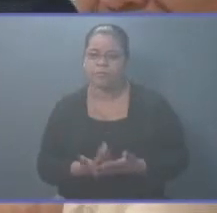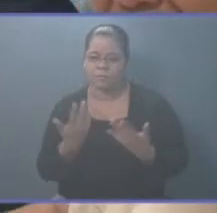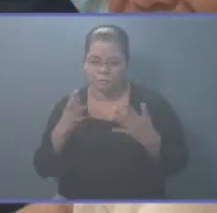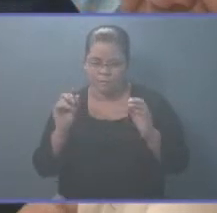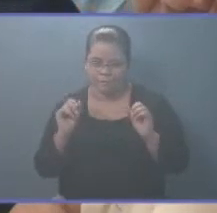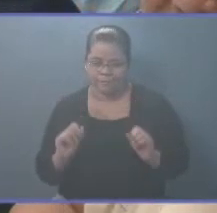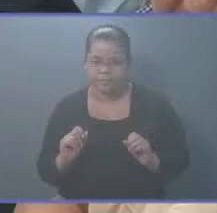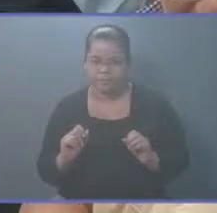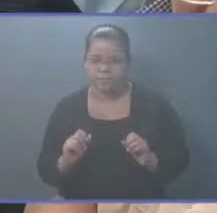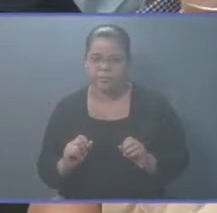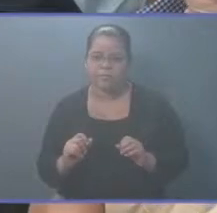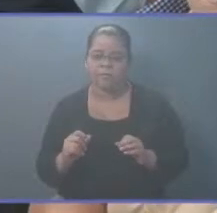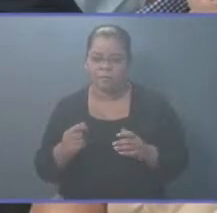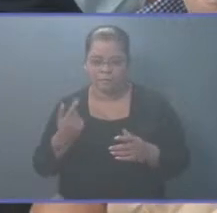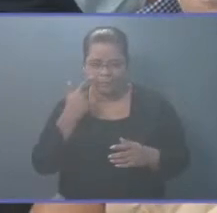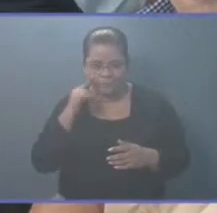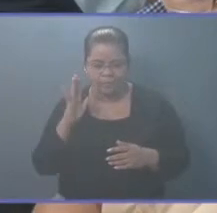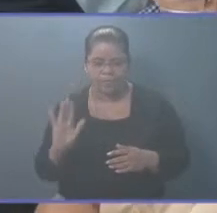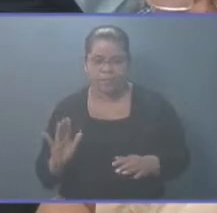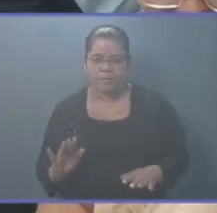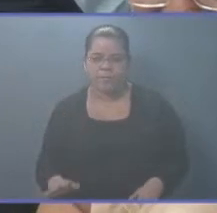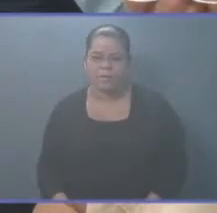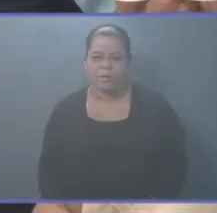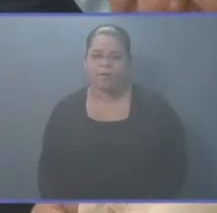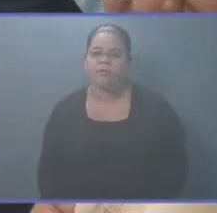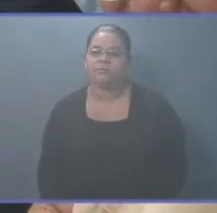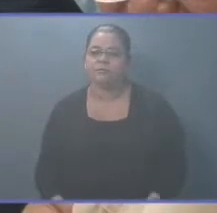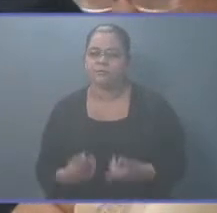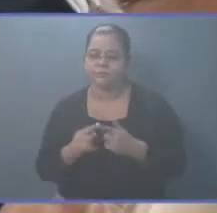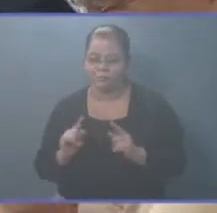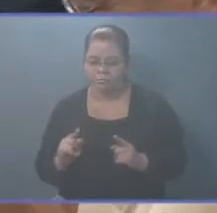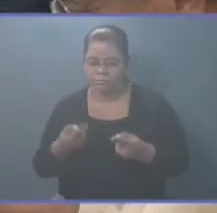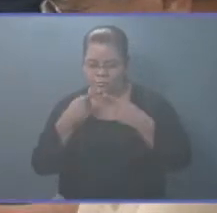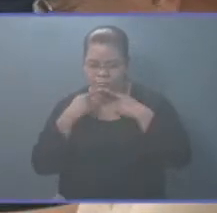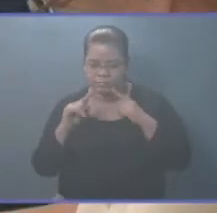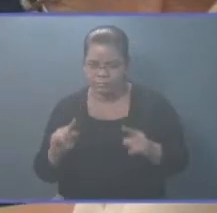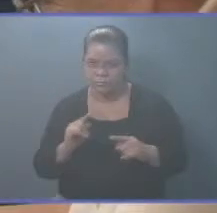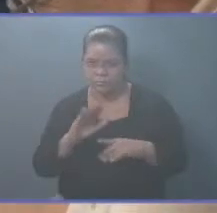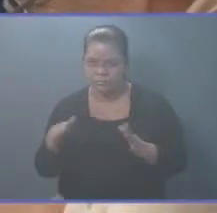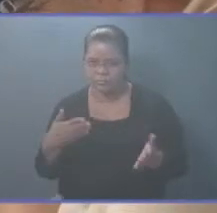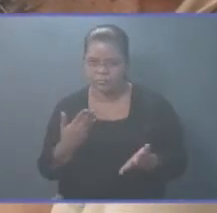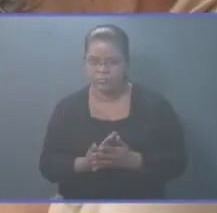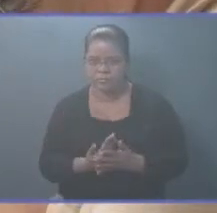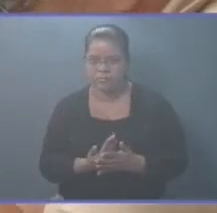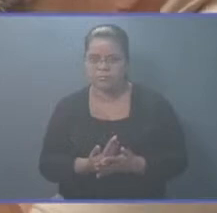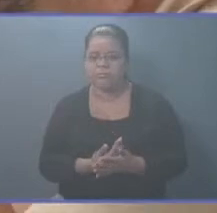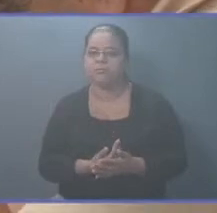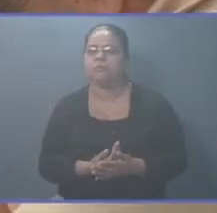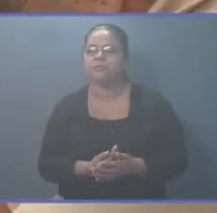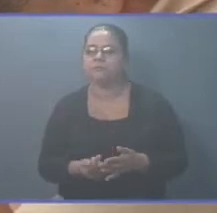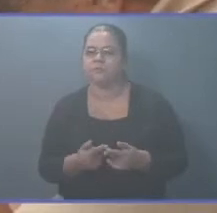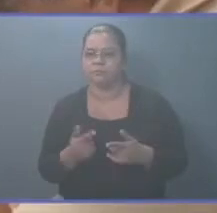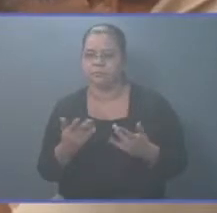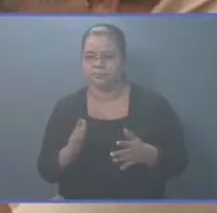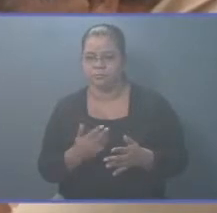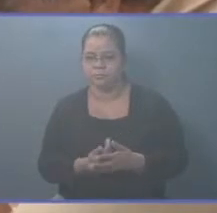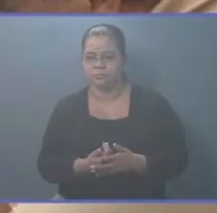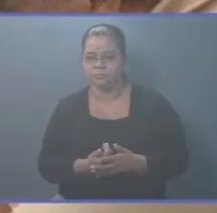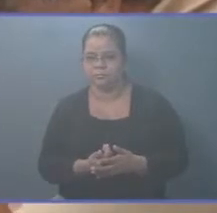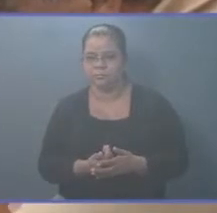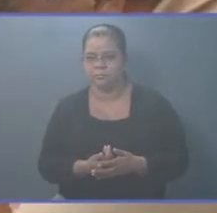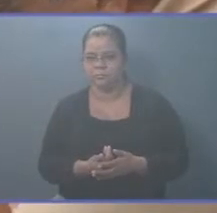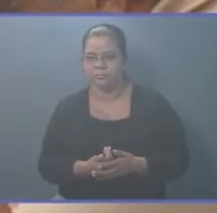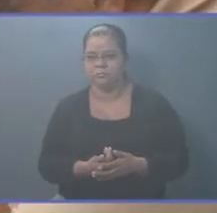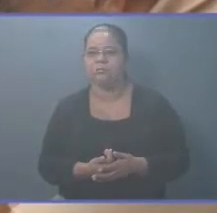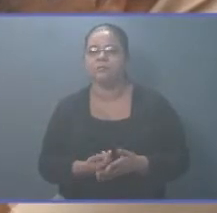podría en todo caso prescindir de ellos, pero ellos declaran en todos los procesos y no están declarando como testigos